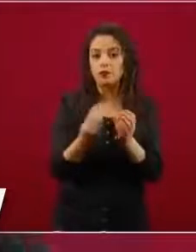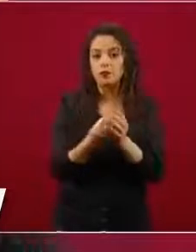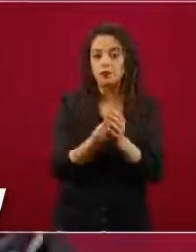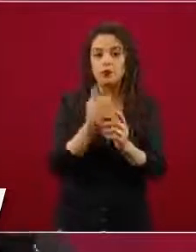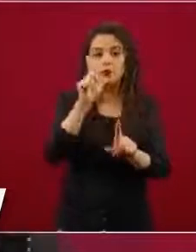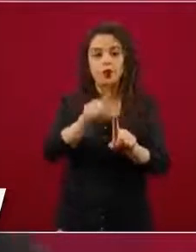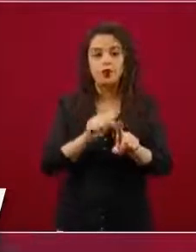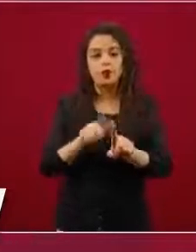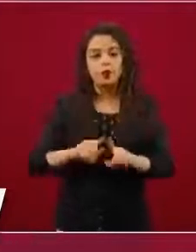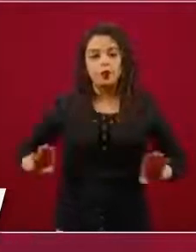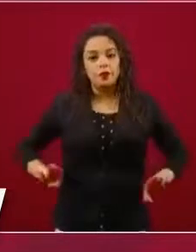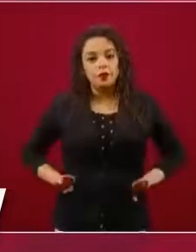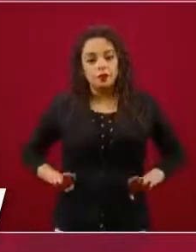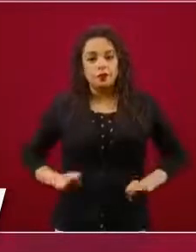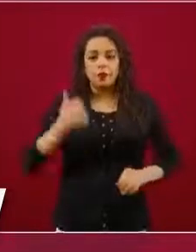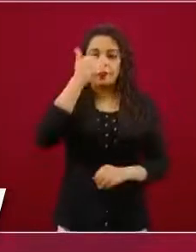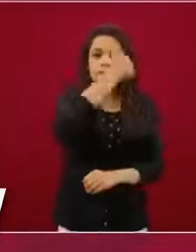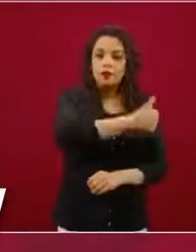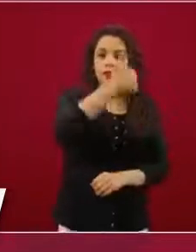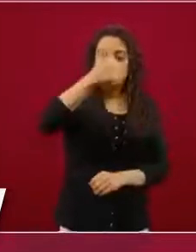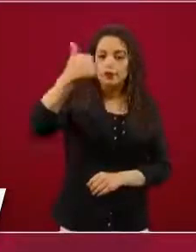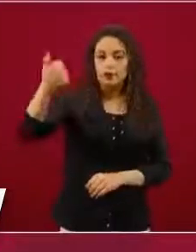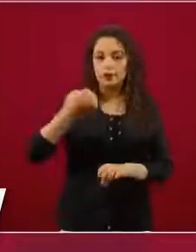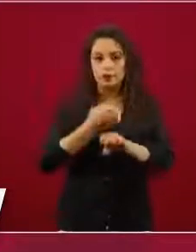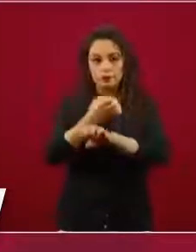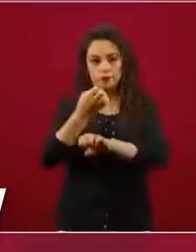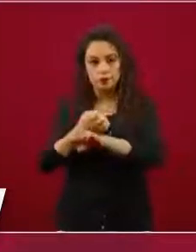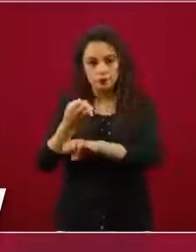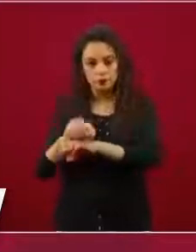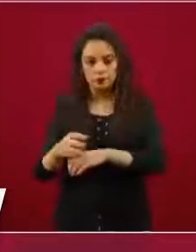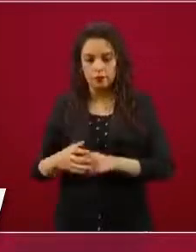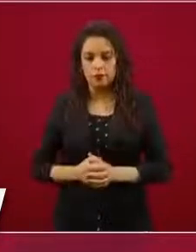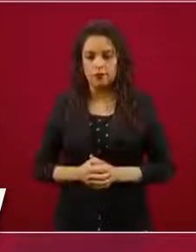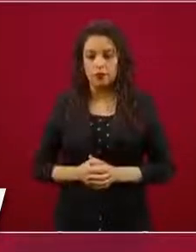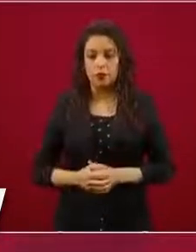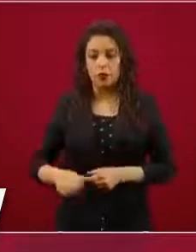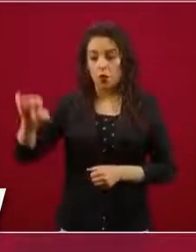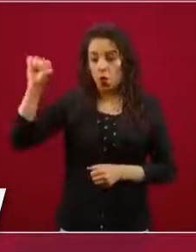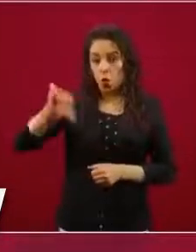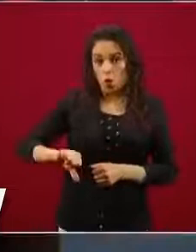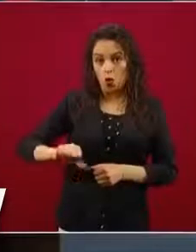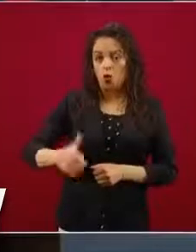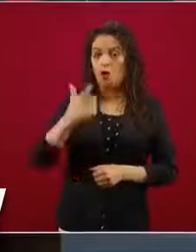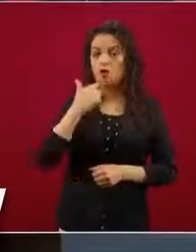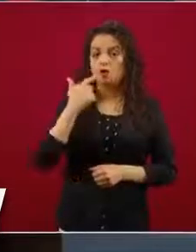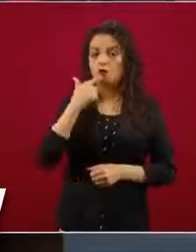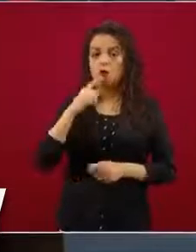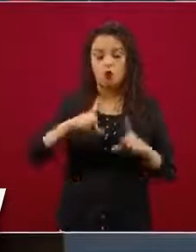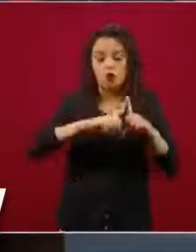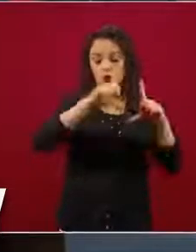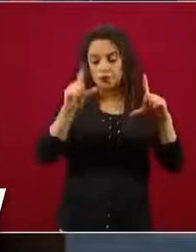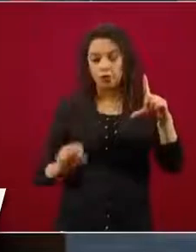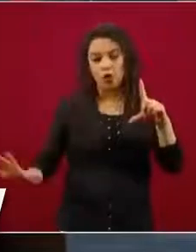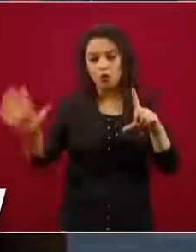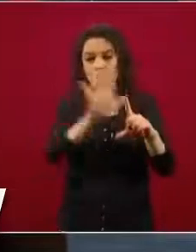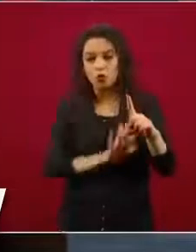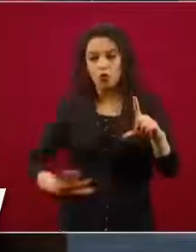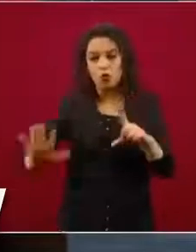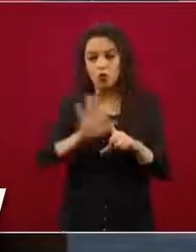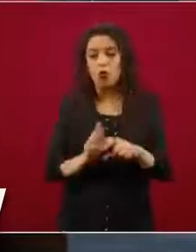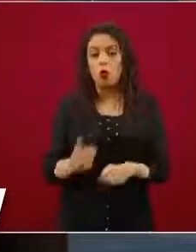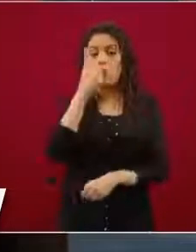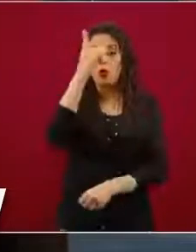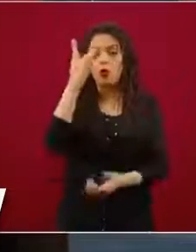riesgo que tiene cada estado. Hoy lo vimos en rojo, todo excepto Zacatecas, que está en naranja, pero eso no quiere decir